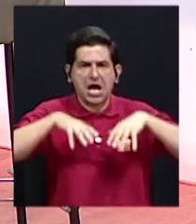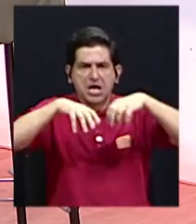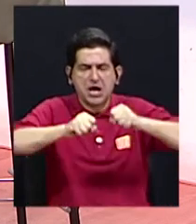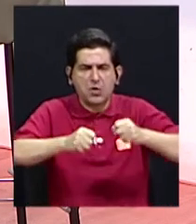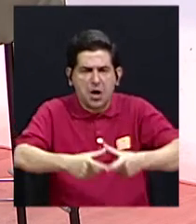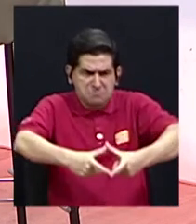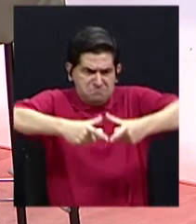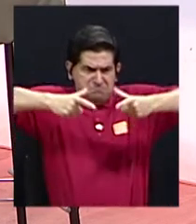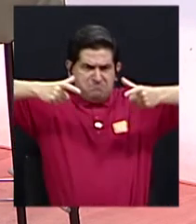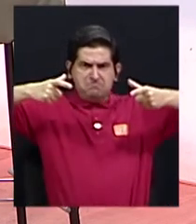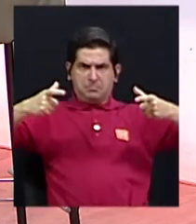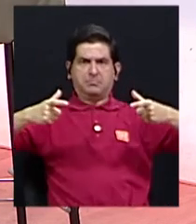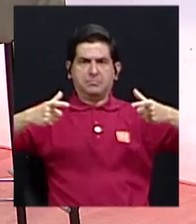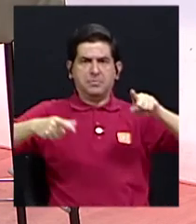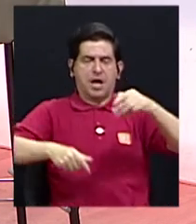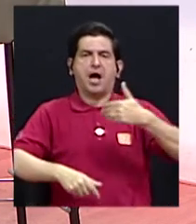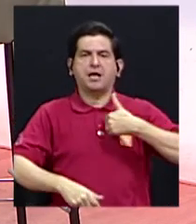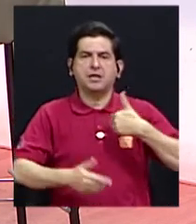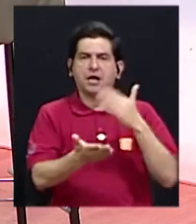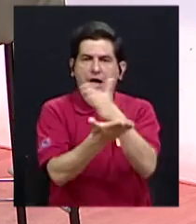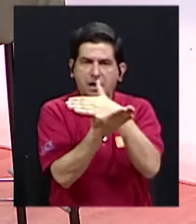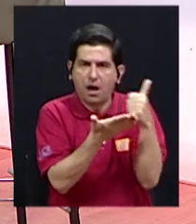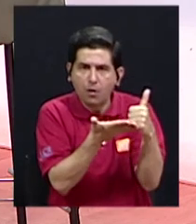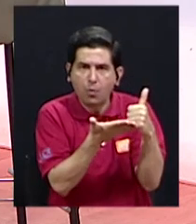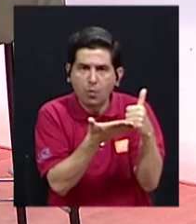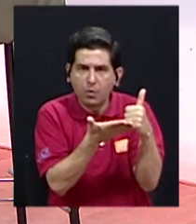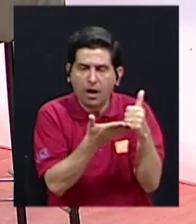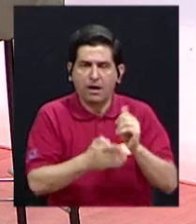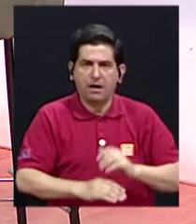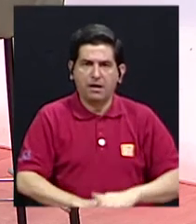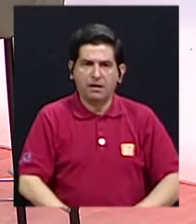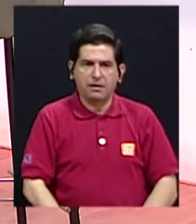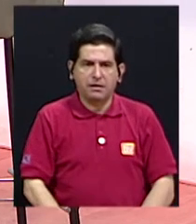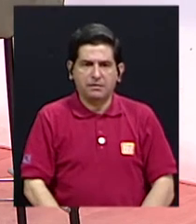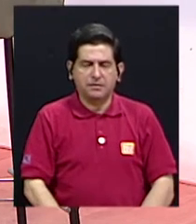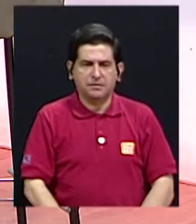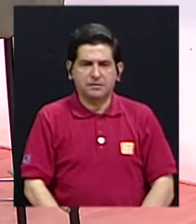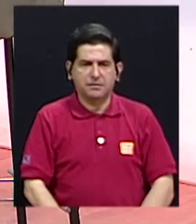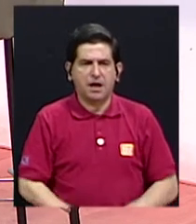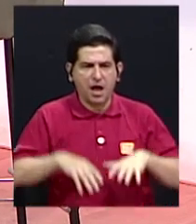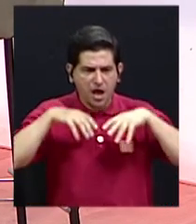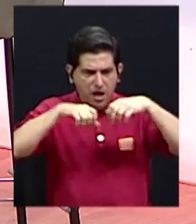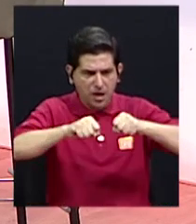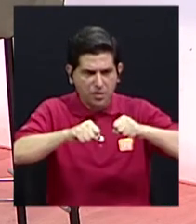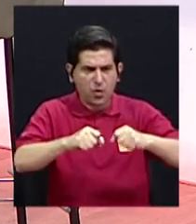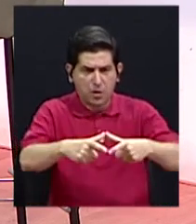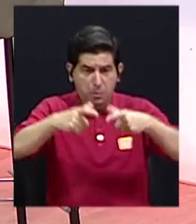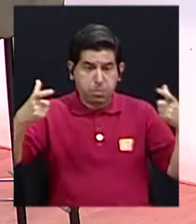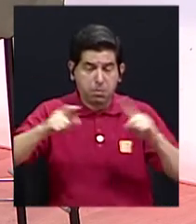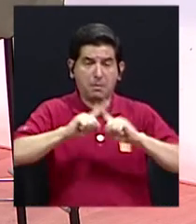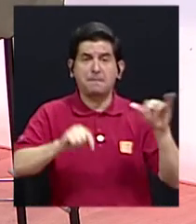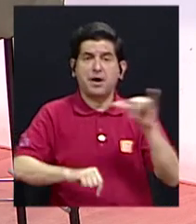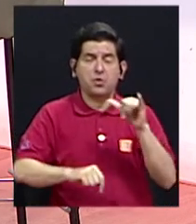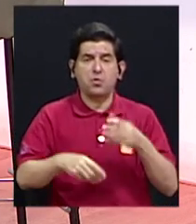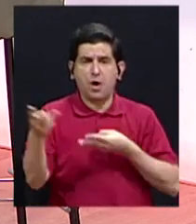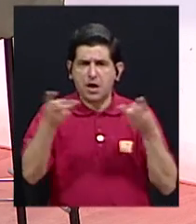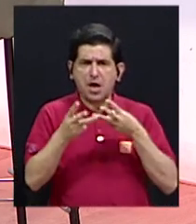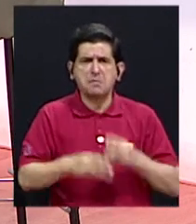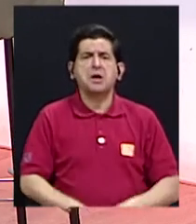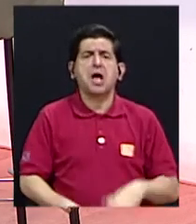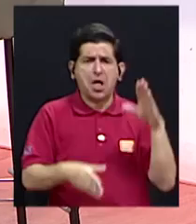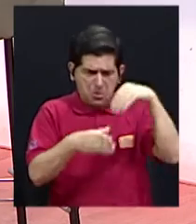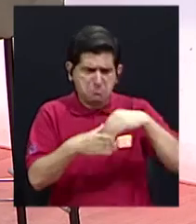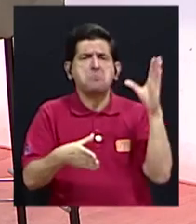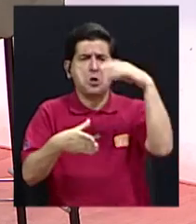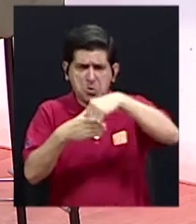en masa digamos y ahí tenemos unas que que gradúan en masa pero igual al mercado la sigue absorbiendo más